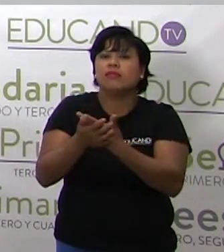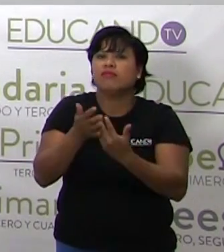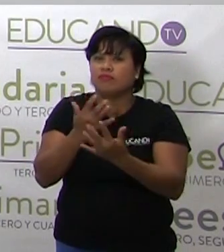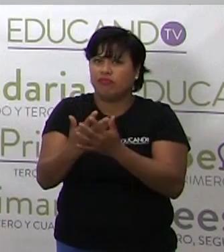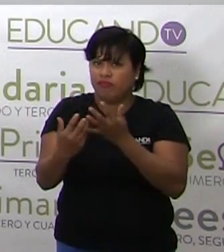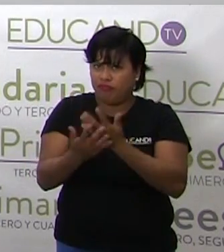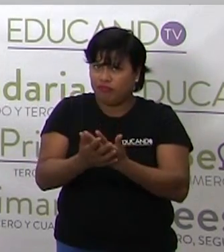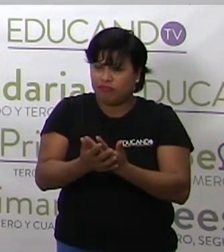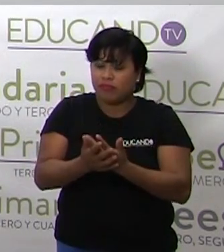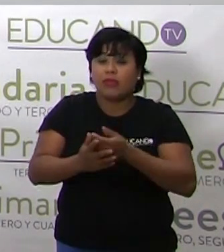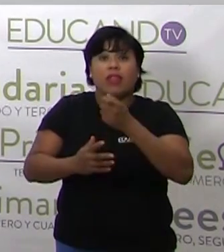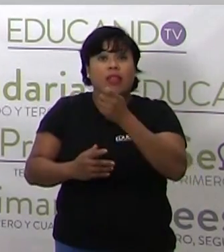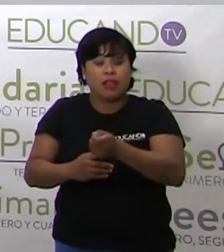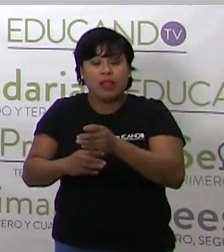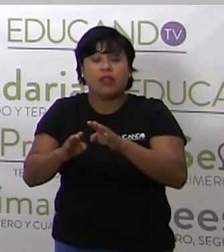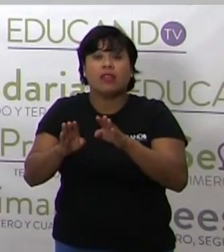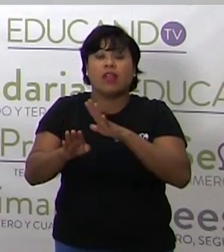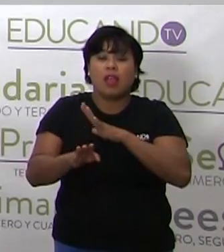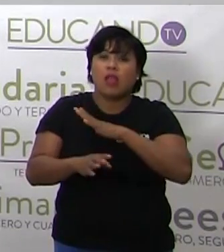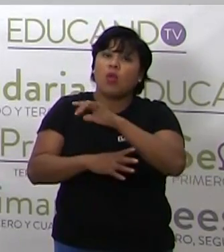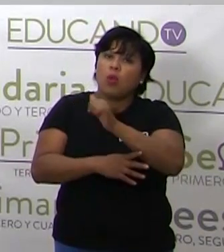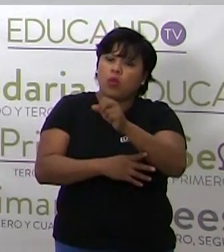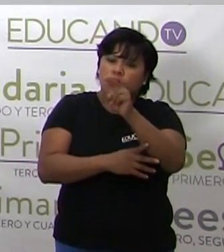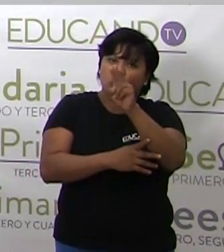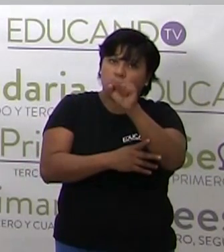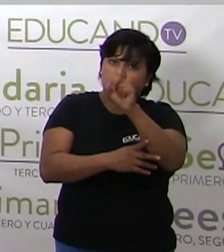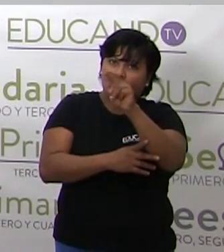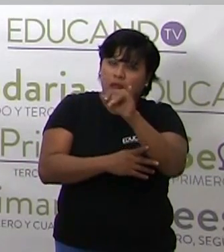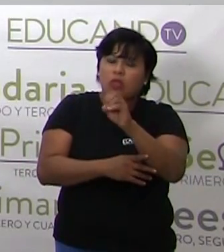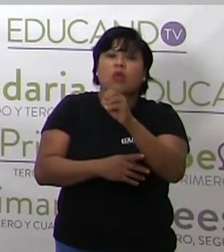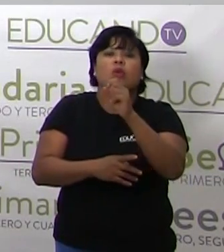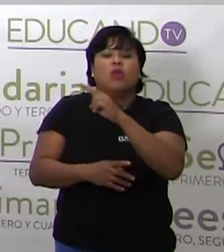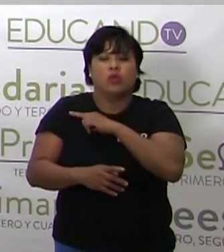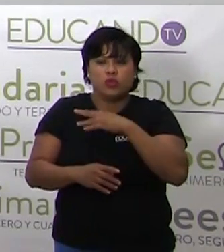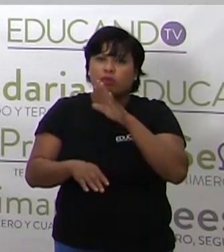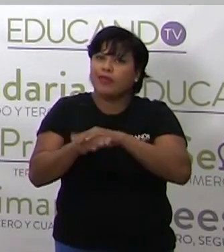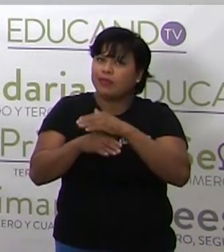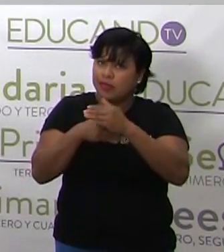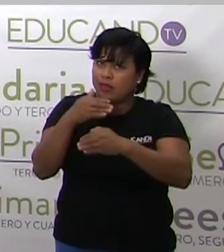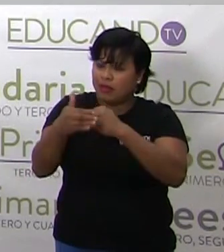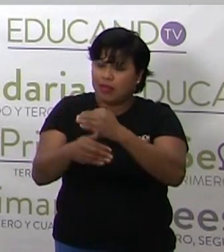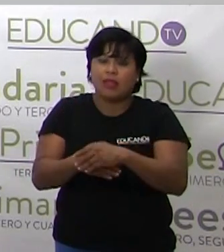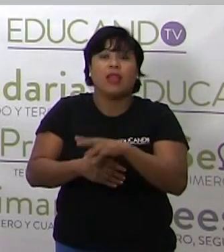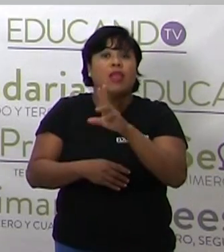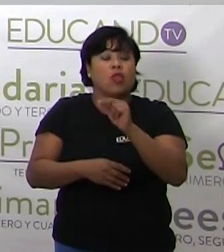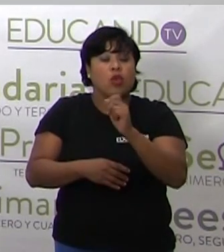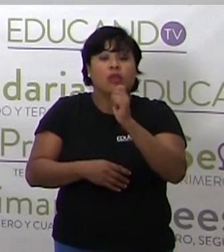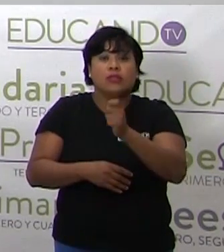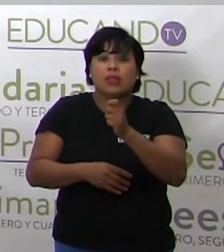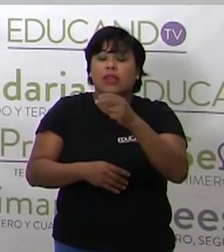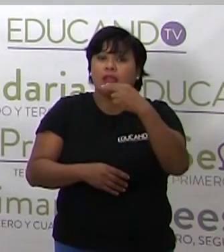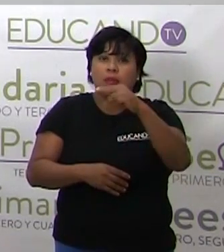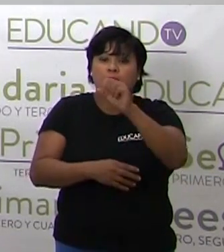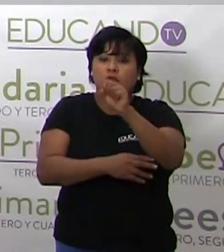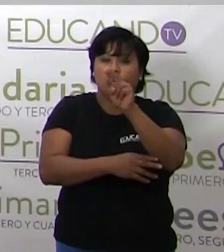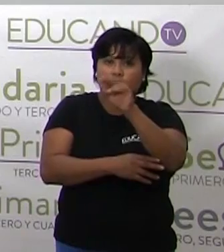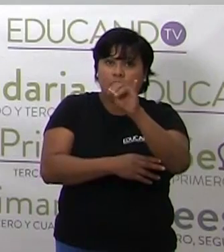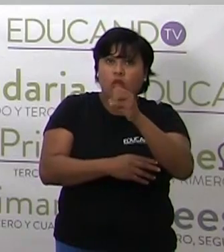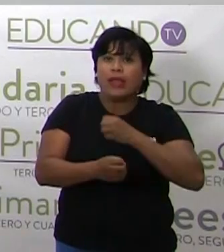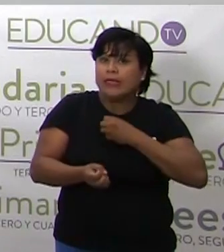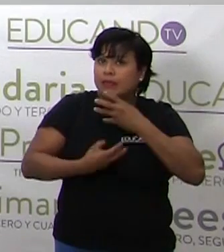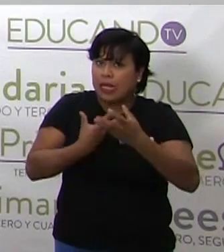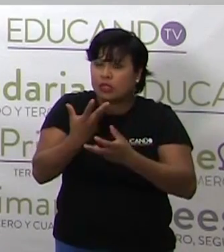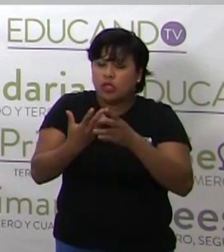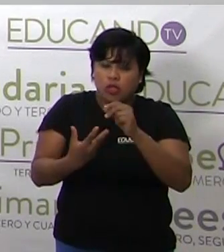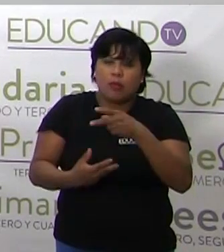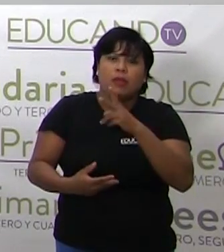acción. Hay otros sujetos que vamos a ver más adelante que no se llaman sujetos expresos, que tienen otro nombre, pero vamos a